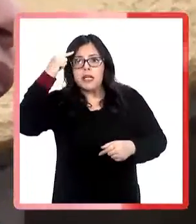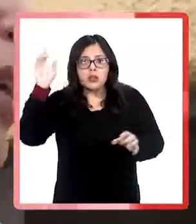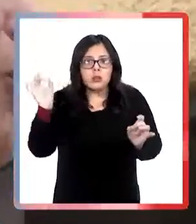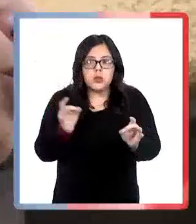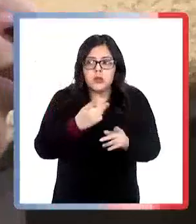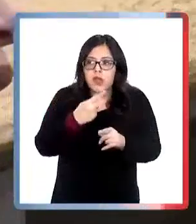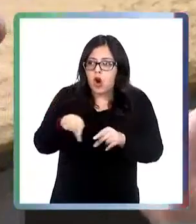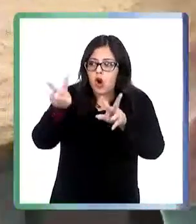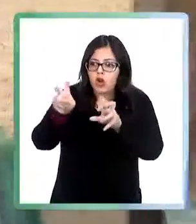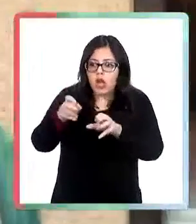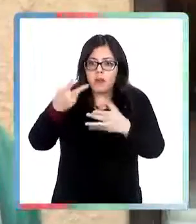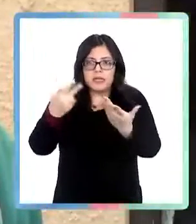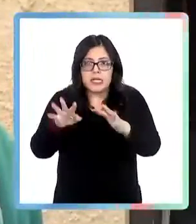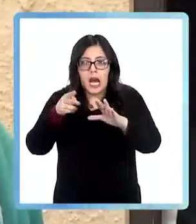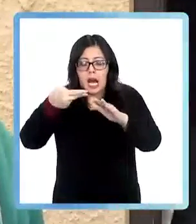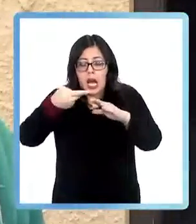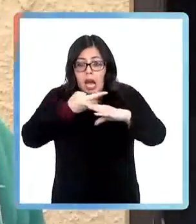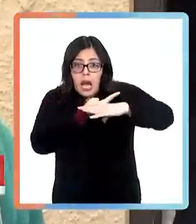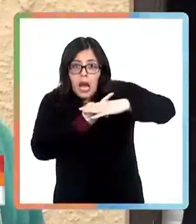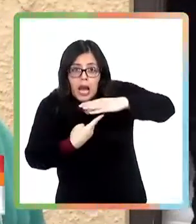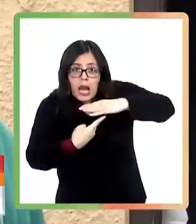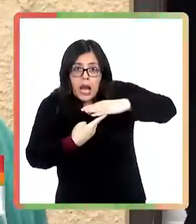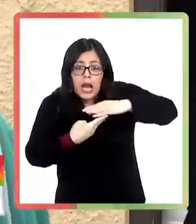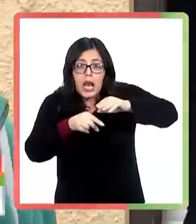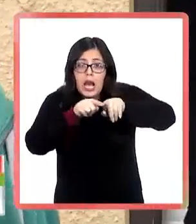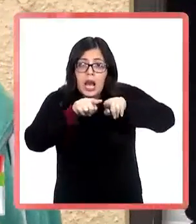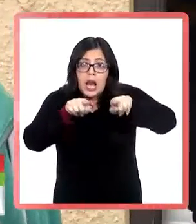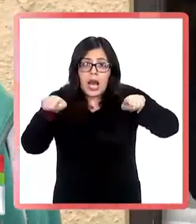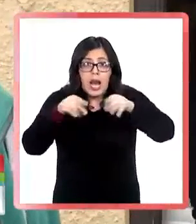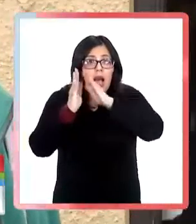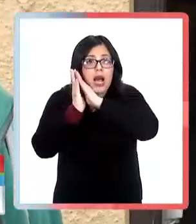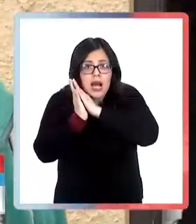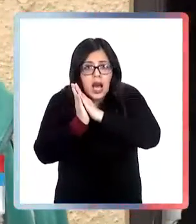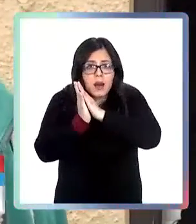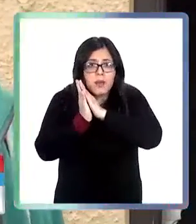cosa y en un minuto ya después pasó, sentíamos pura